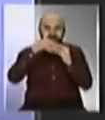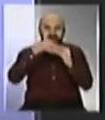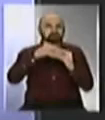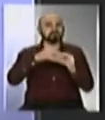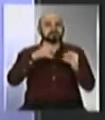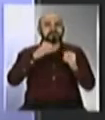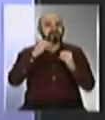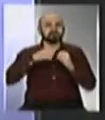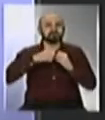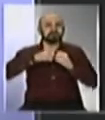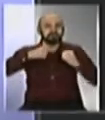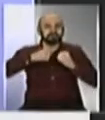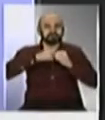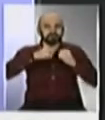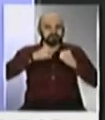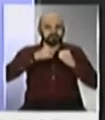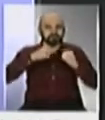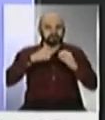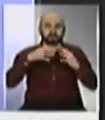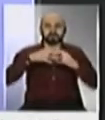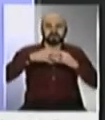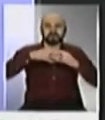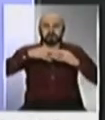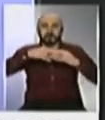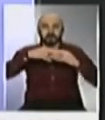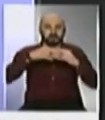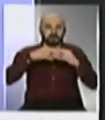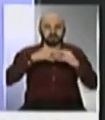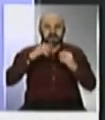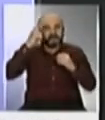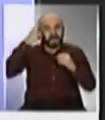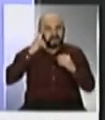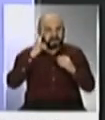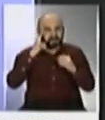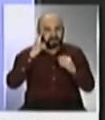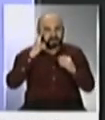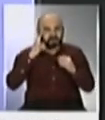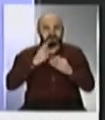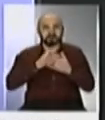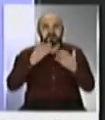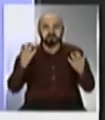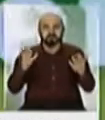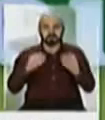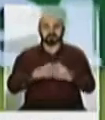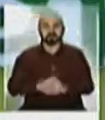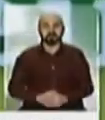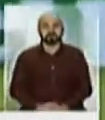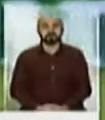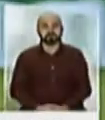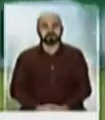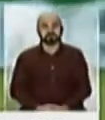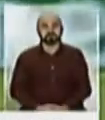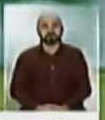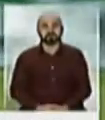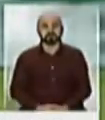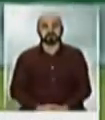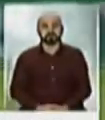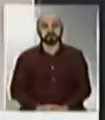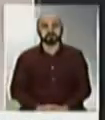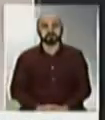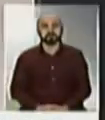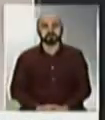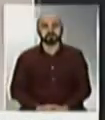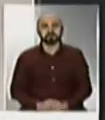que va a hacer siempre va a ser tender a separar esta herida, dificultando, digamos, la cicatrización. Ahí le tiro, mira,